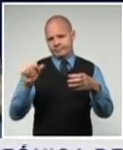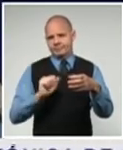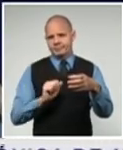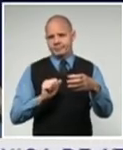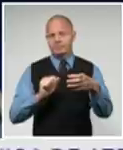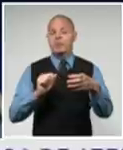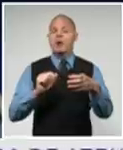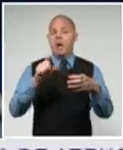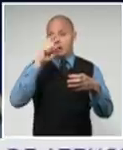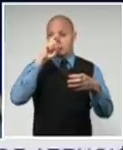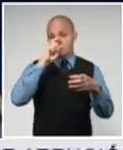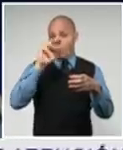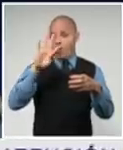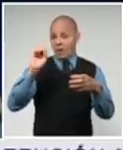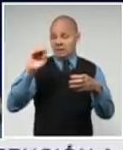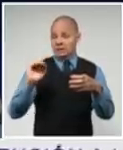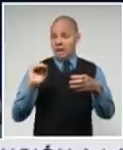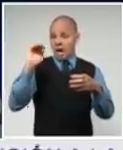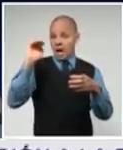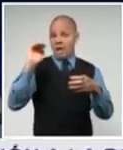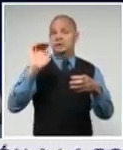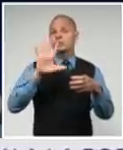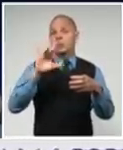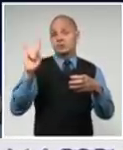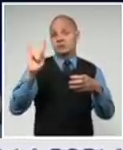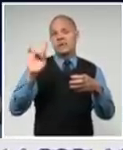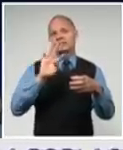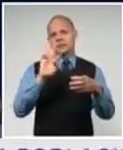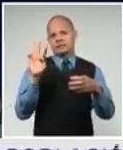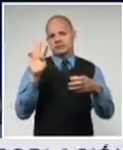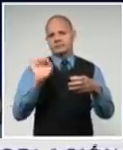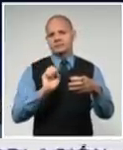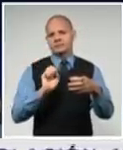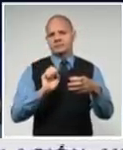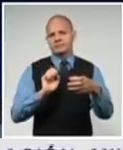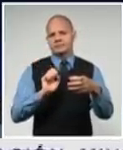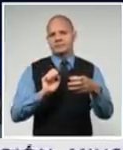40 a 59, 33, y del grupo